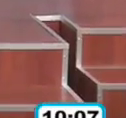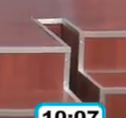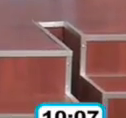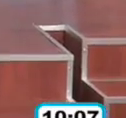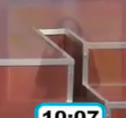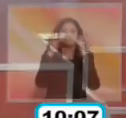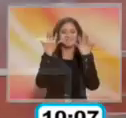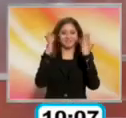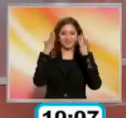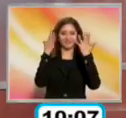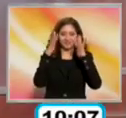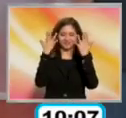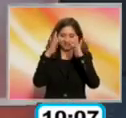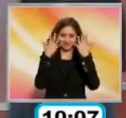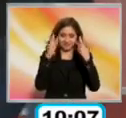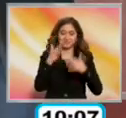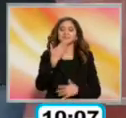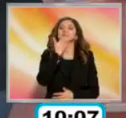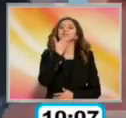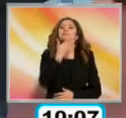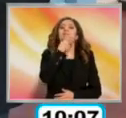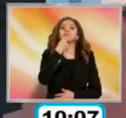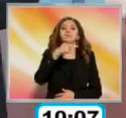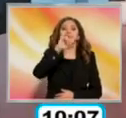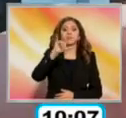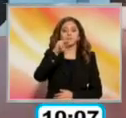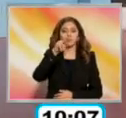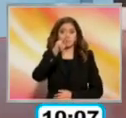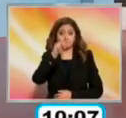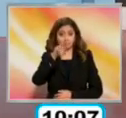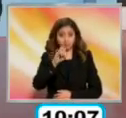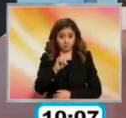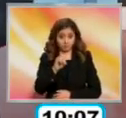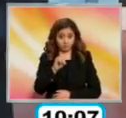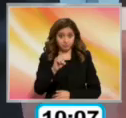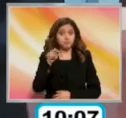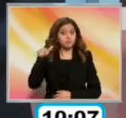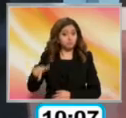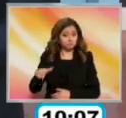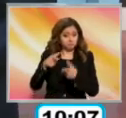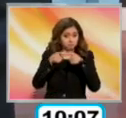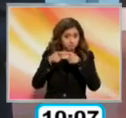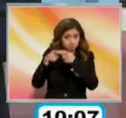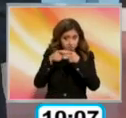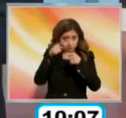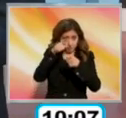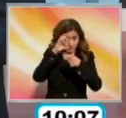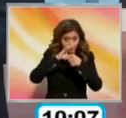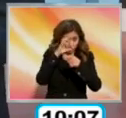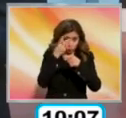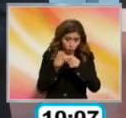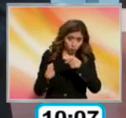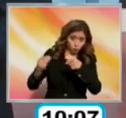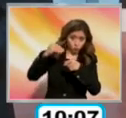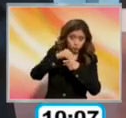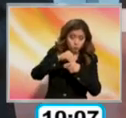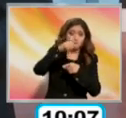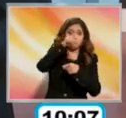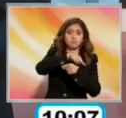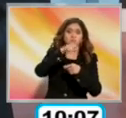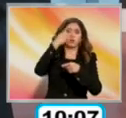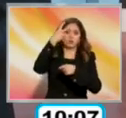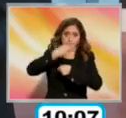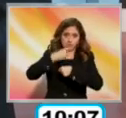¡Aplauso! Bien, Juan Pablo Vega. Gracias. Este sencillo, este EP, lo incluirás en tu segundo material discográfico. Así